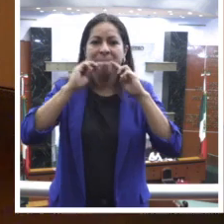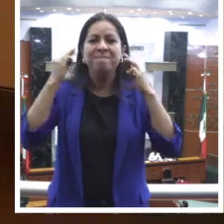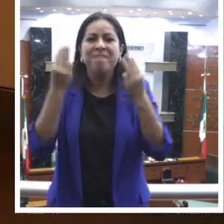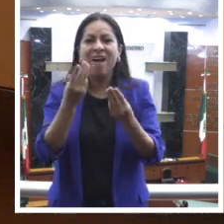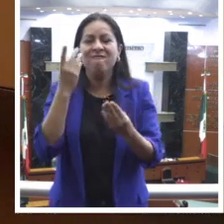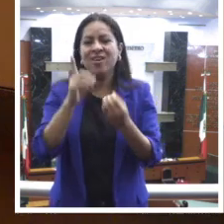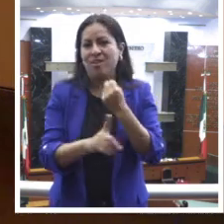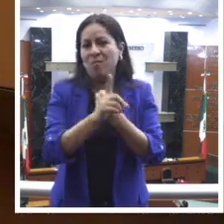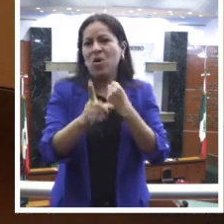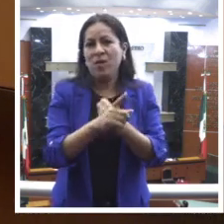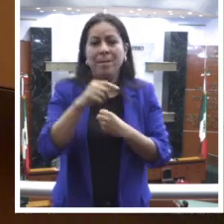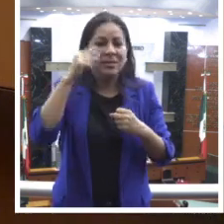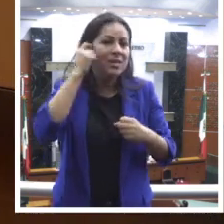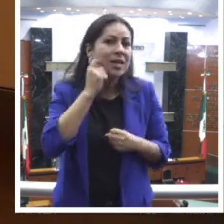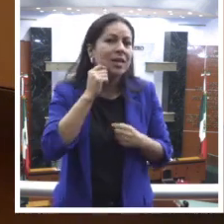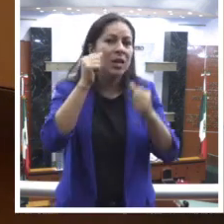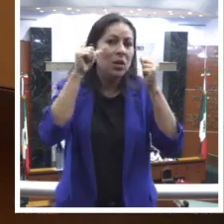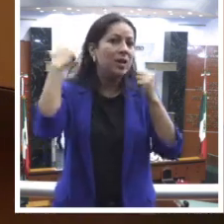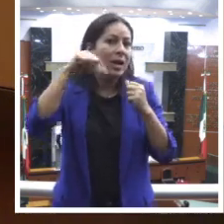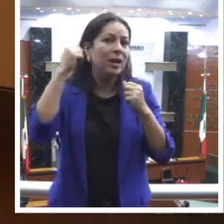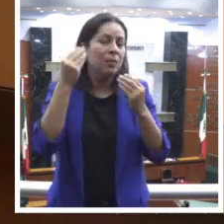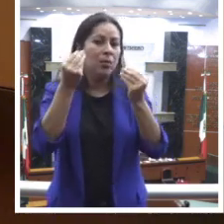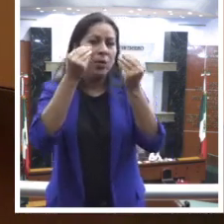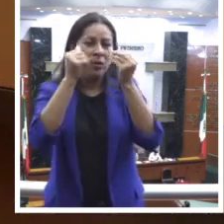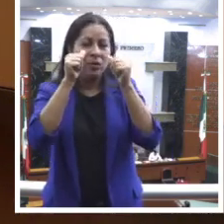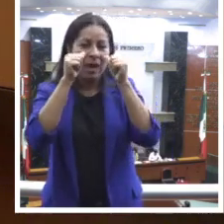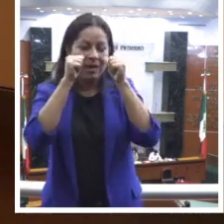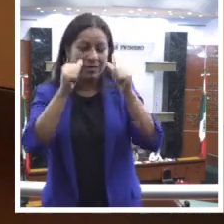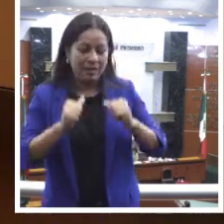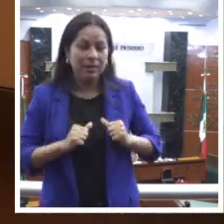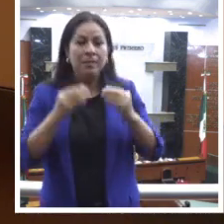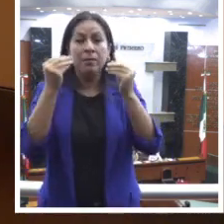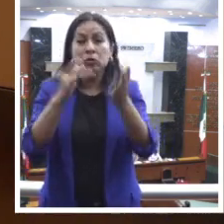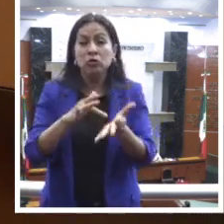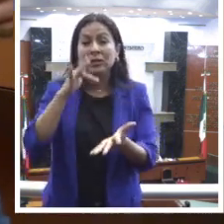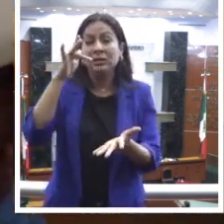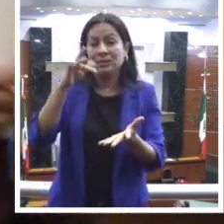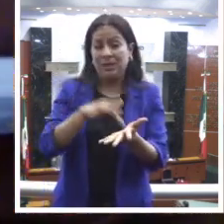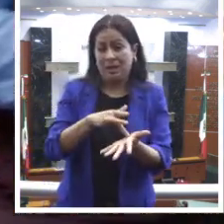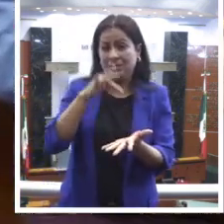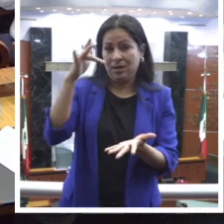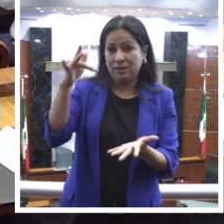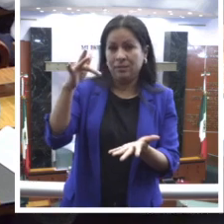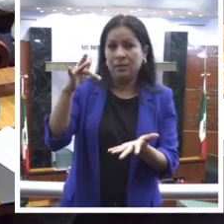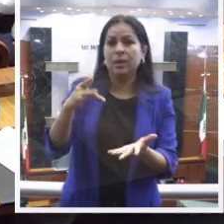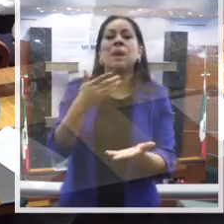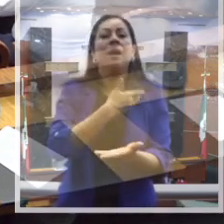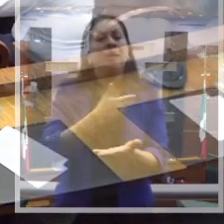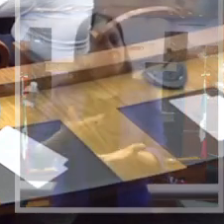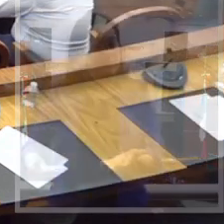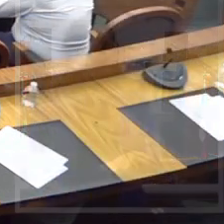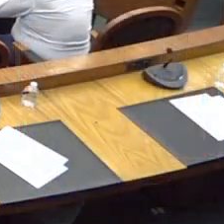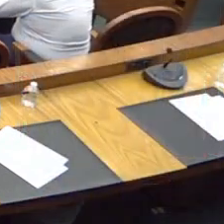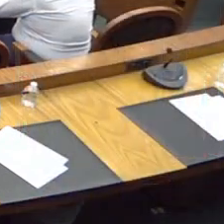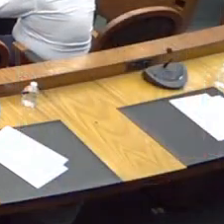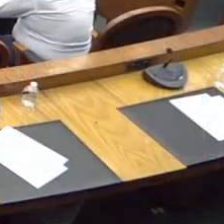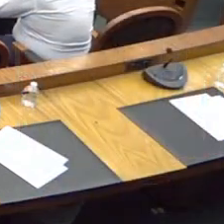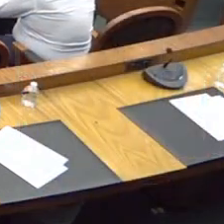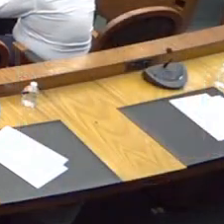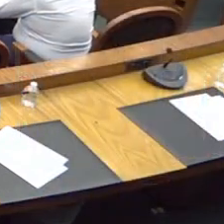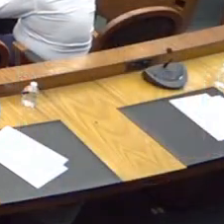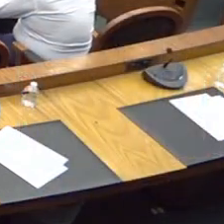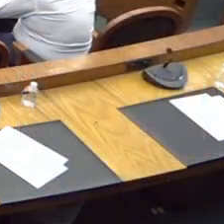en Acapulco por su atención muchas muchas gracias esta presidencia atenta a lo